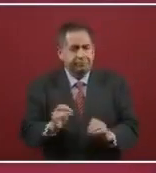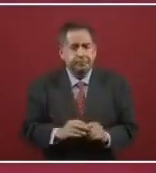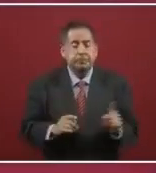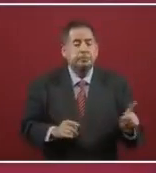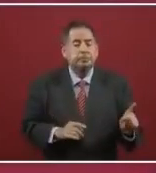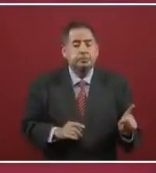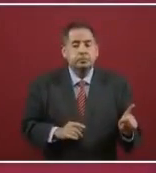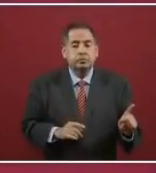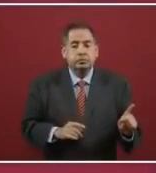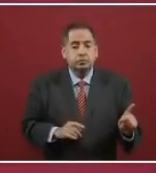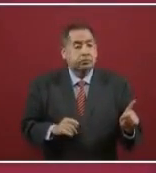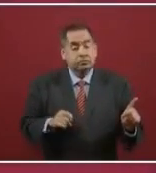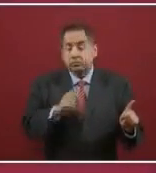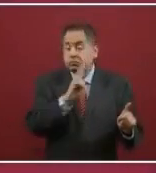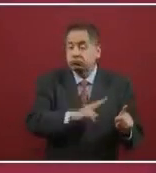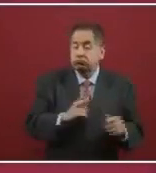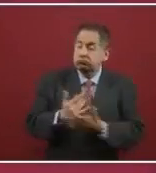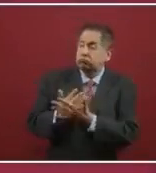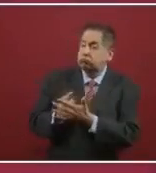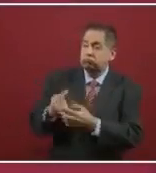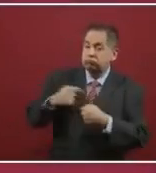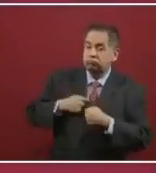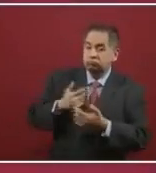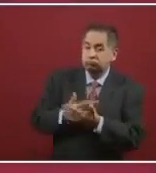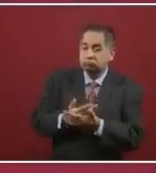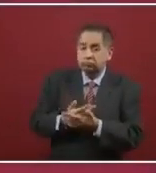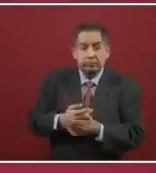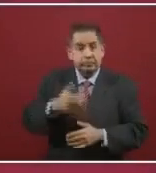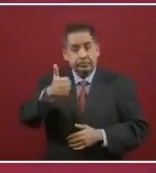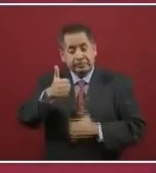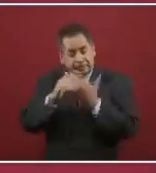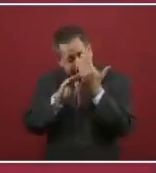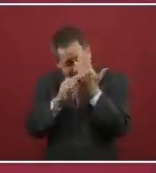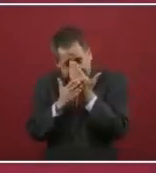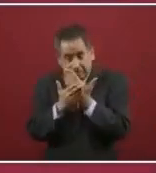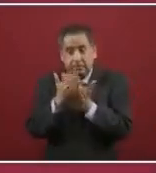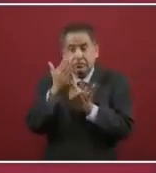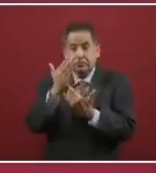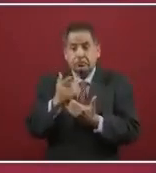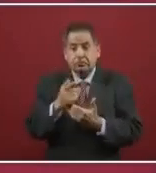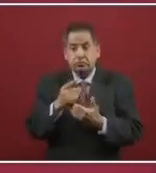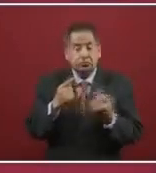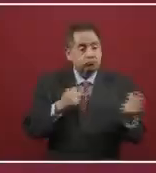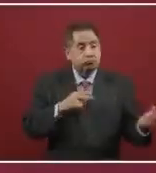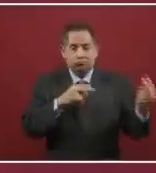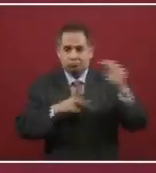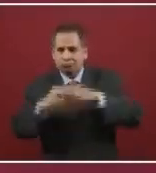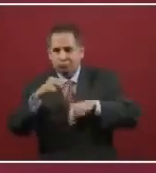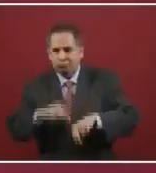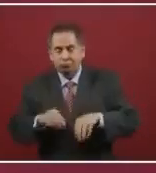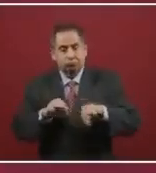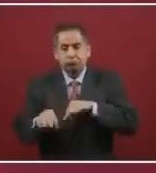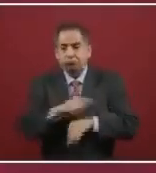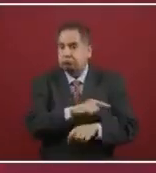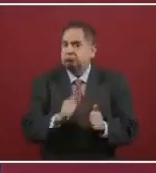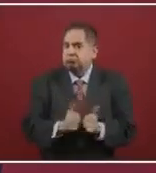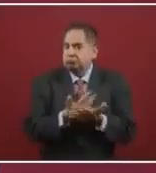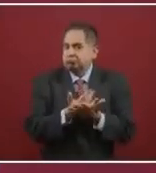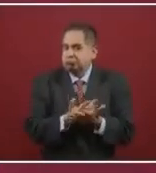me esperó hasta las 6 de la mañana, que yo llegaba